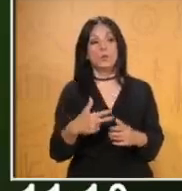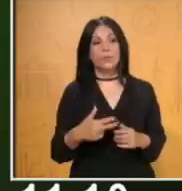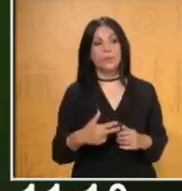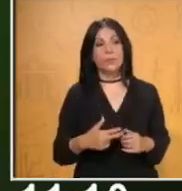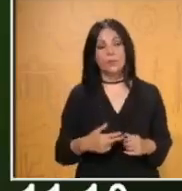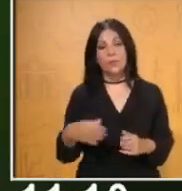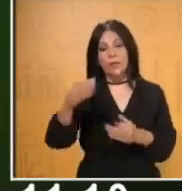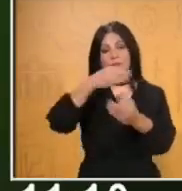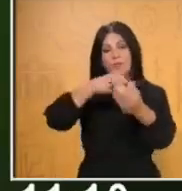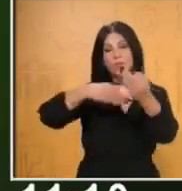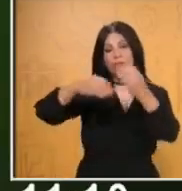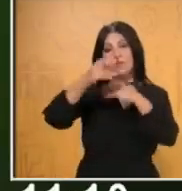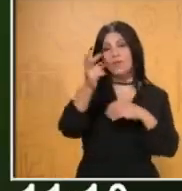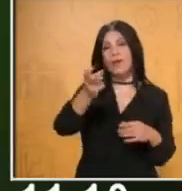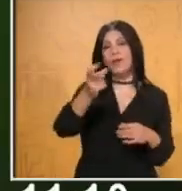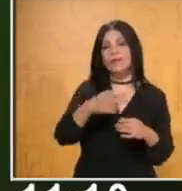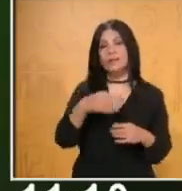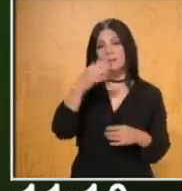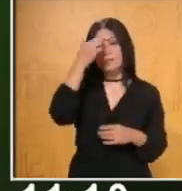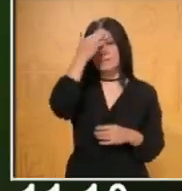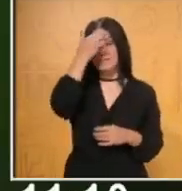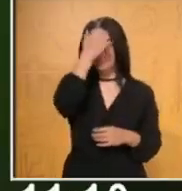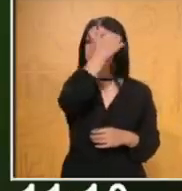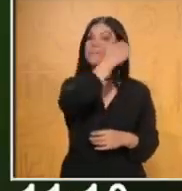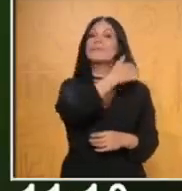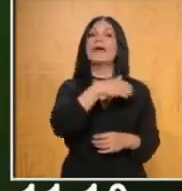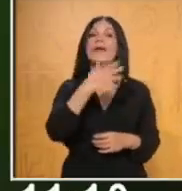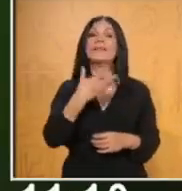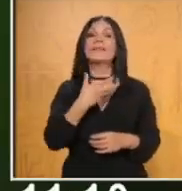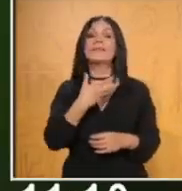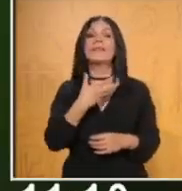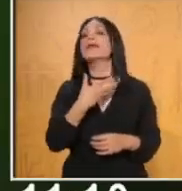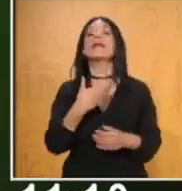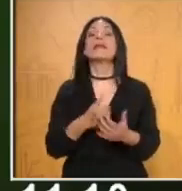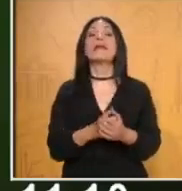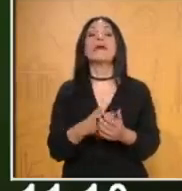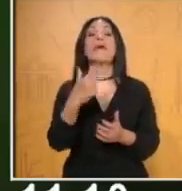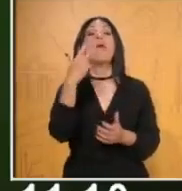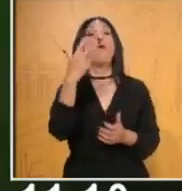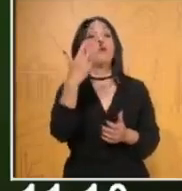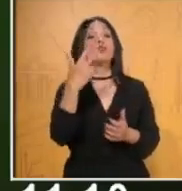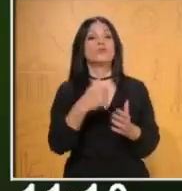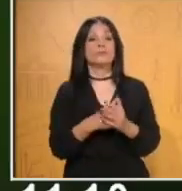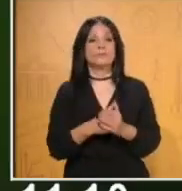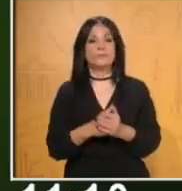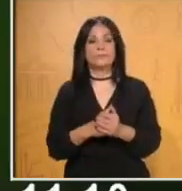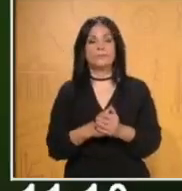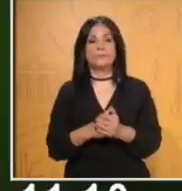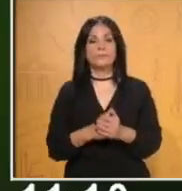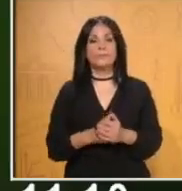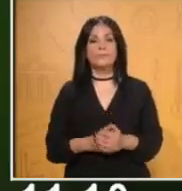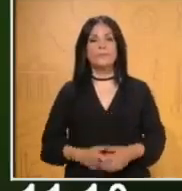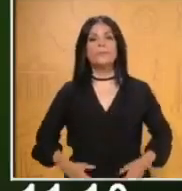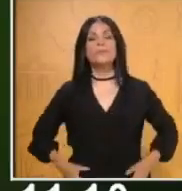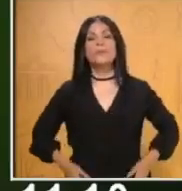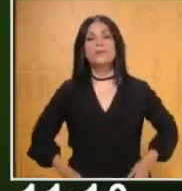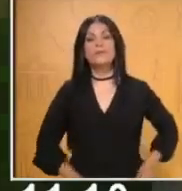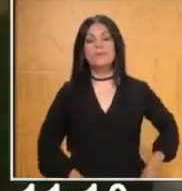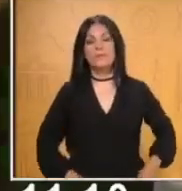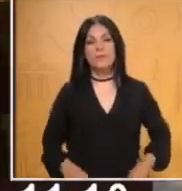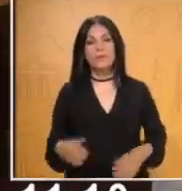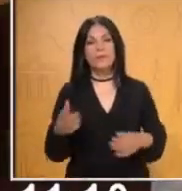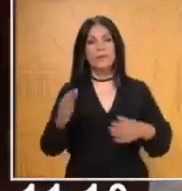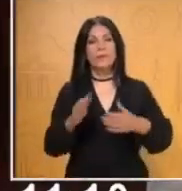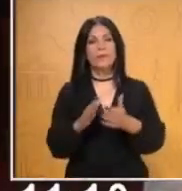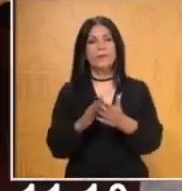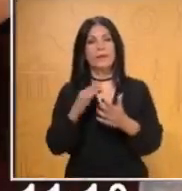la figura nos van a dar las partes que corresponde a estas 8 partes iguales. En este caso, te voy a recomendar que la